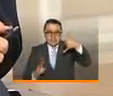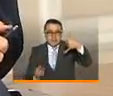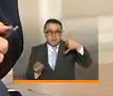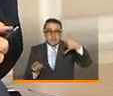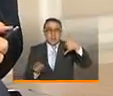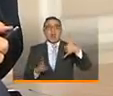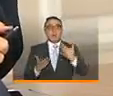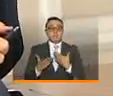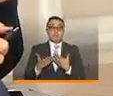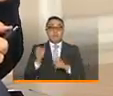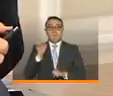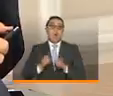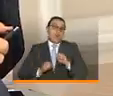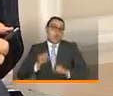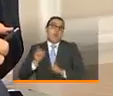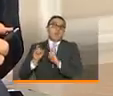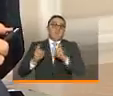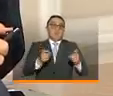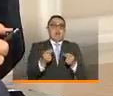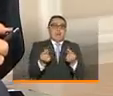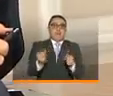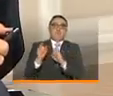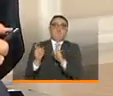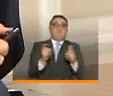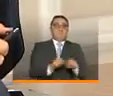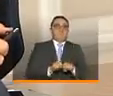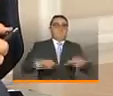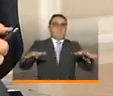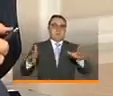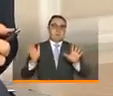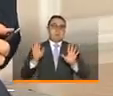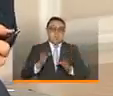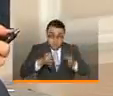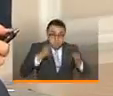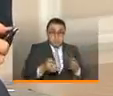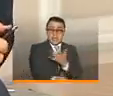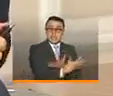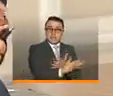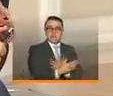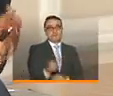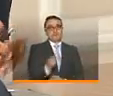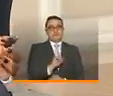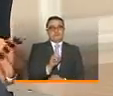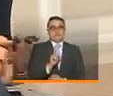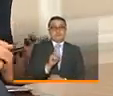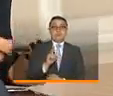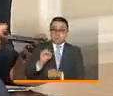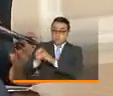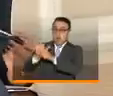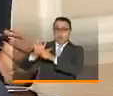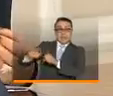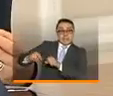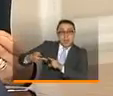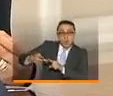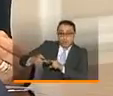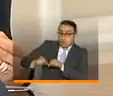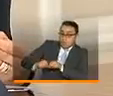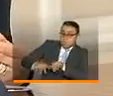tiene. Definitivamente no hay indicios de que sea más letal. Hemos encontrado hasta este momento 3